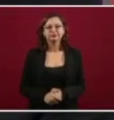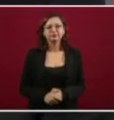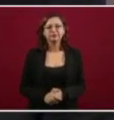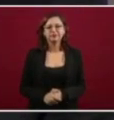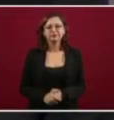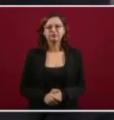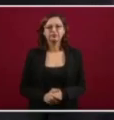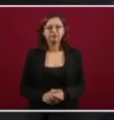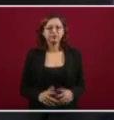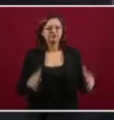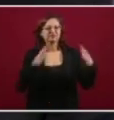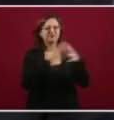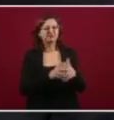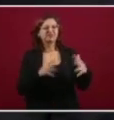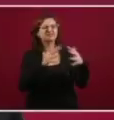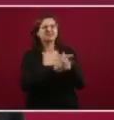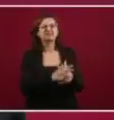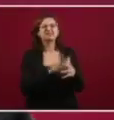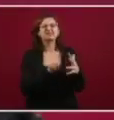es sinónimo